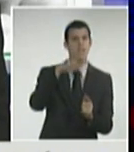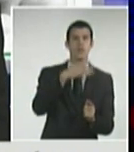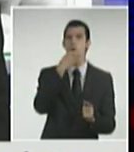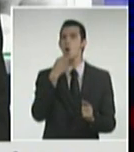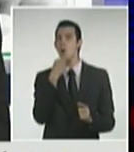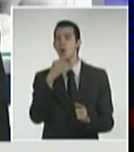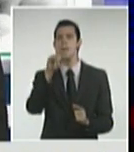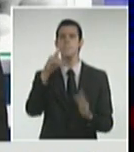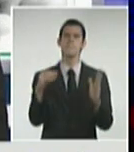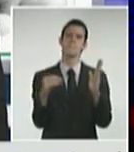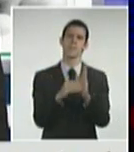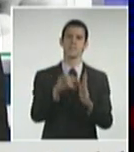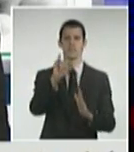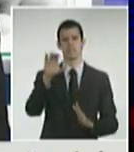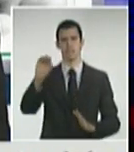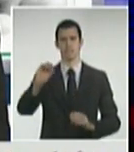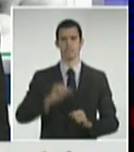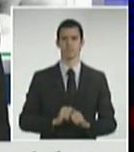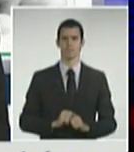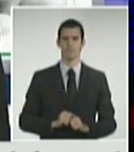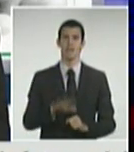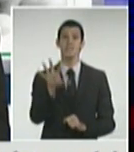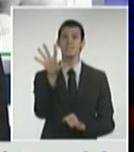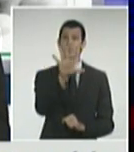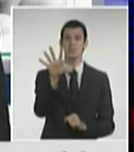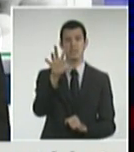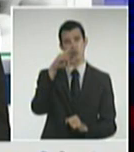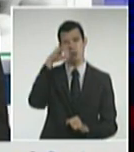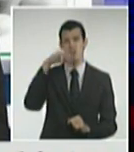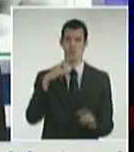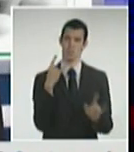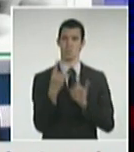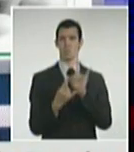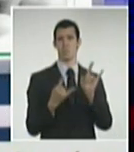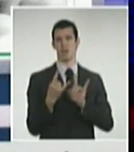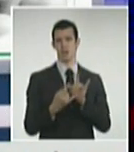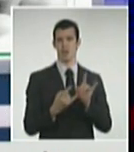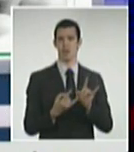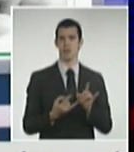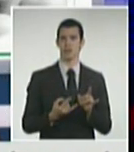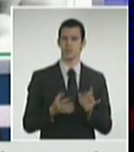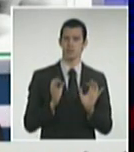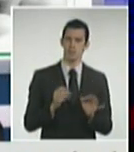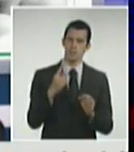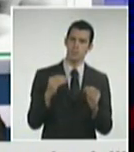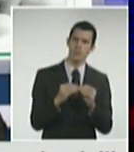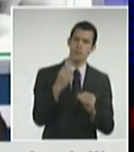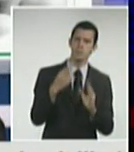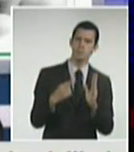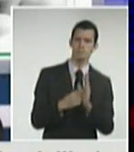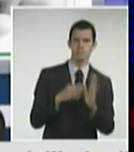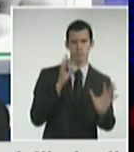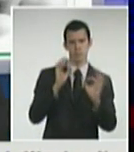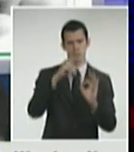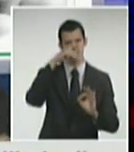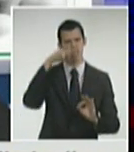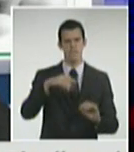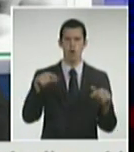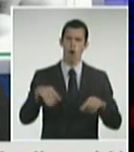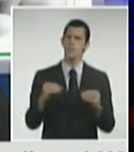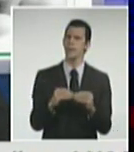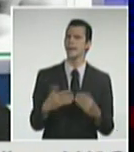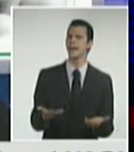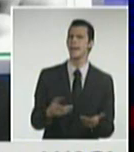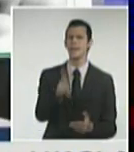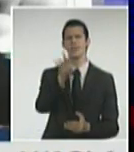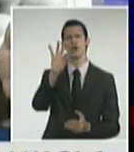de ellos 55 lactantes. Es el llamado a cuidar a nuestros niños en un día tan importante como el 18 de julio, que es